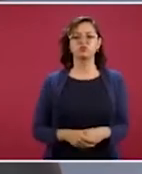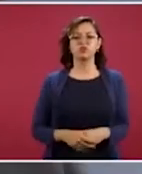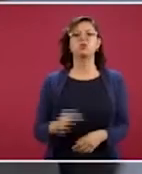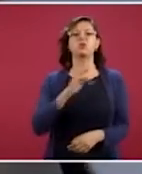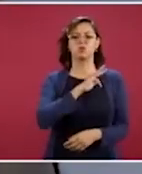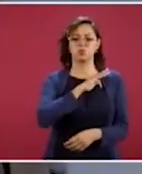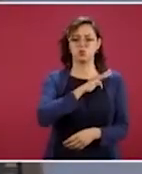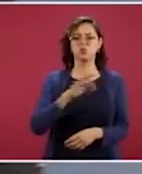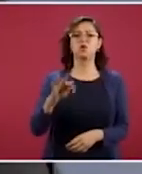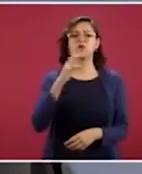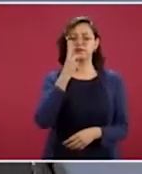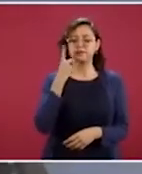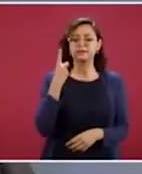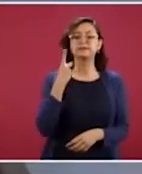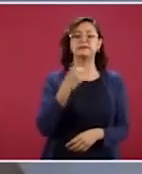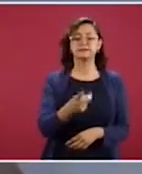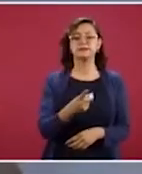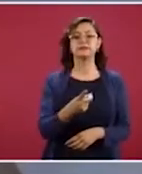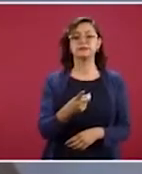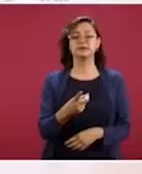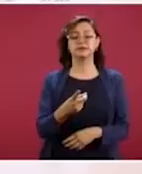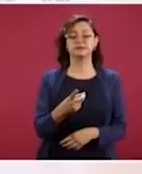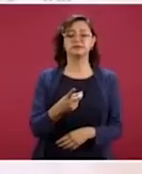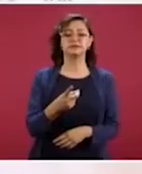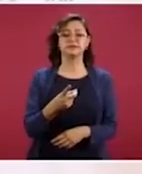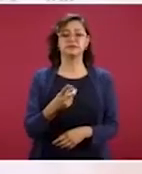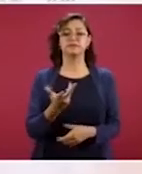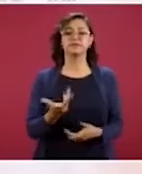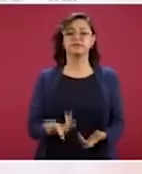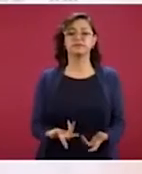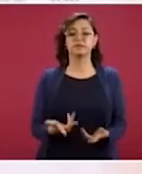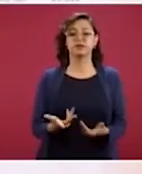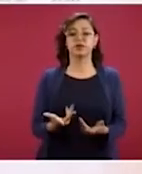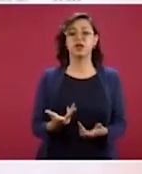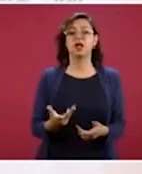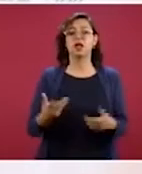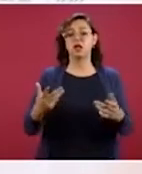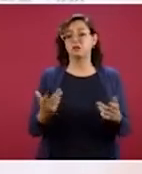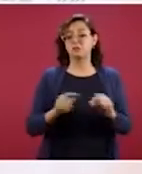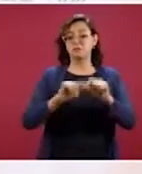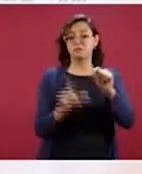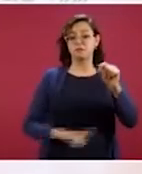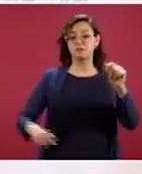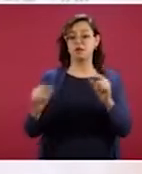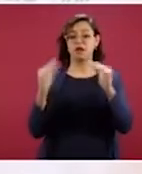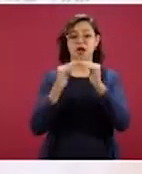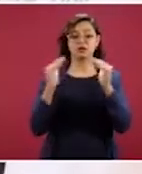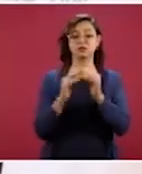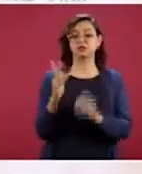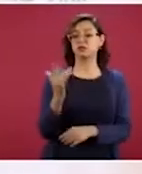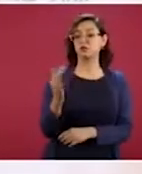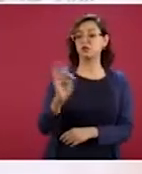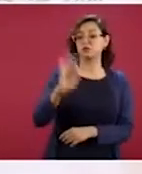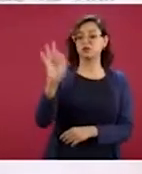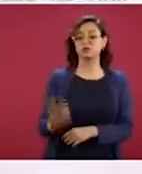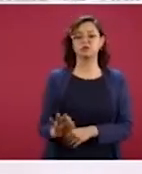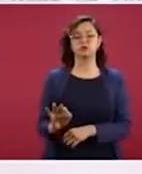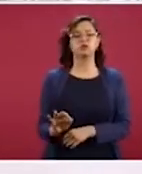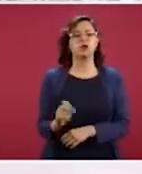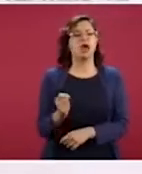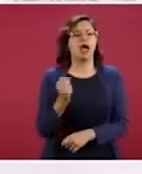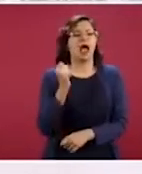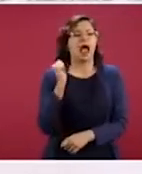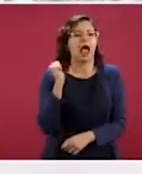decir, les adelanto, de que en la mitad de los hogares del país, cuando menos, llega un